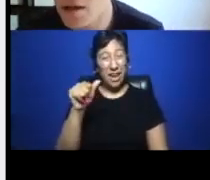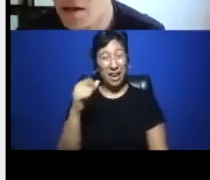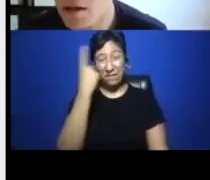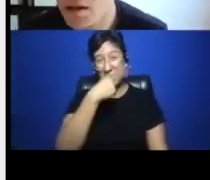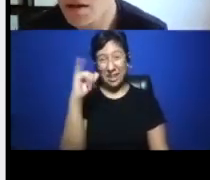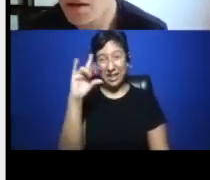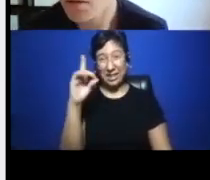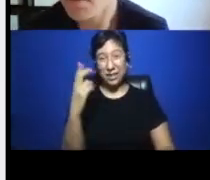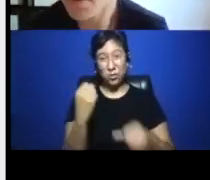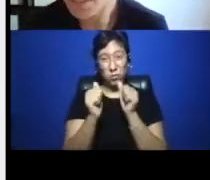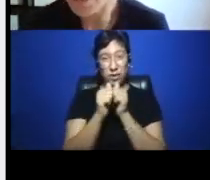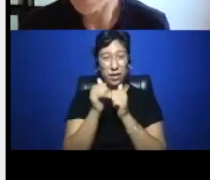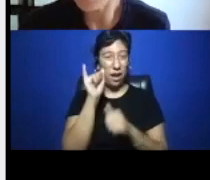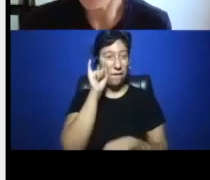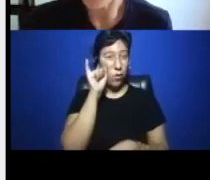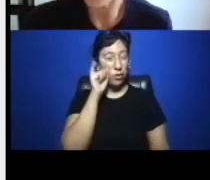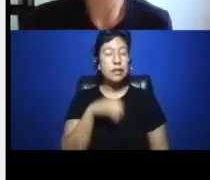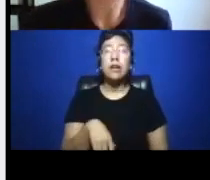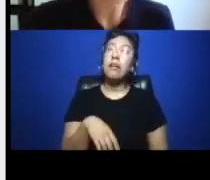La identificación.